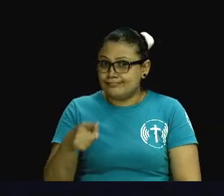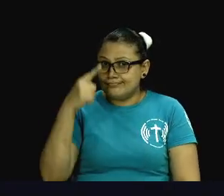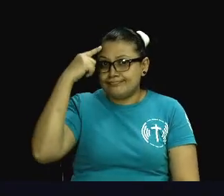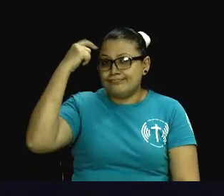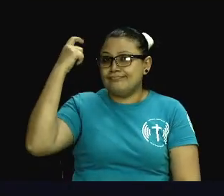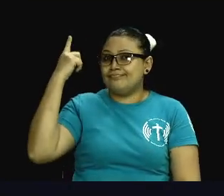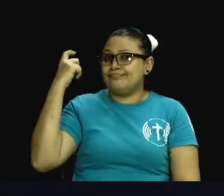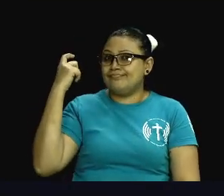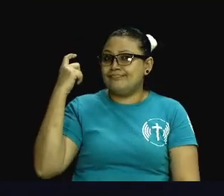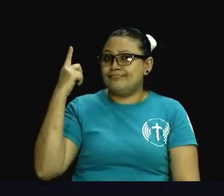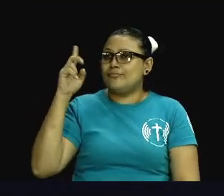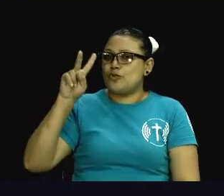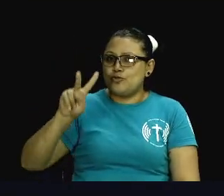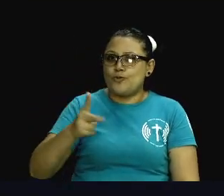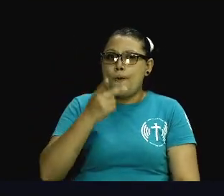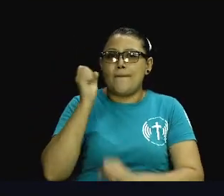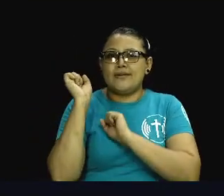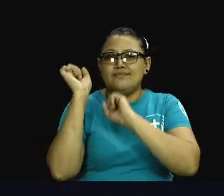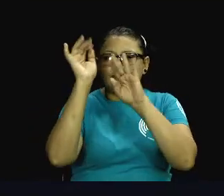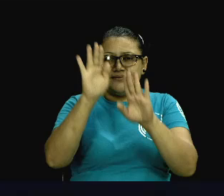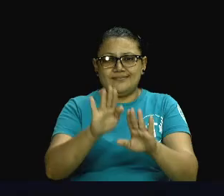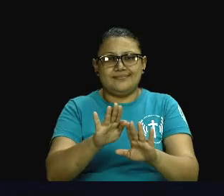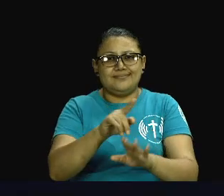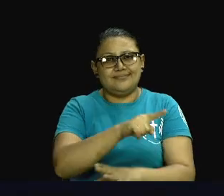eres bienaventurado